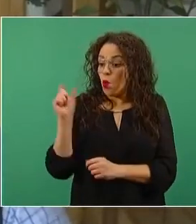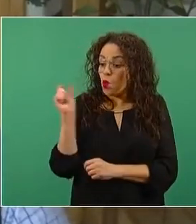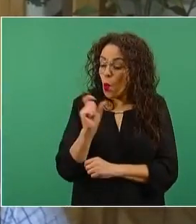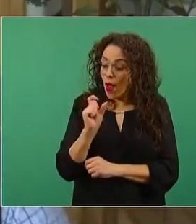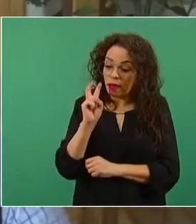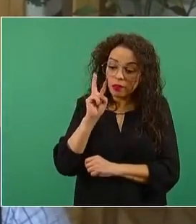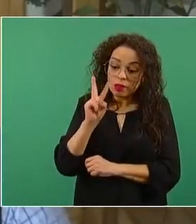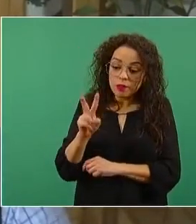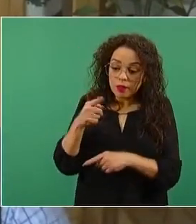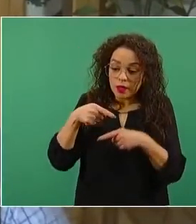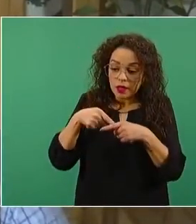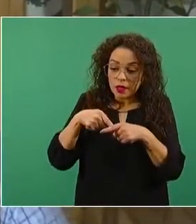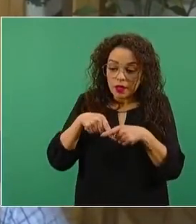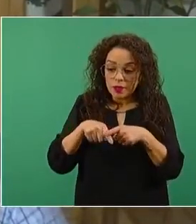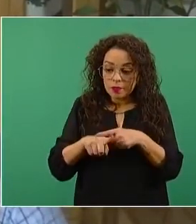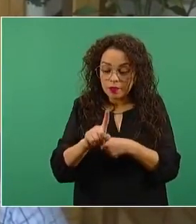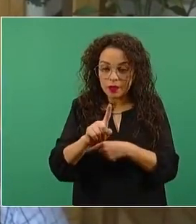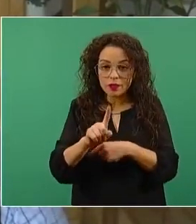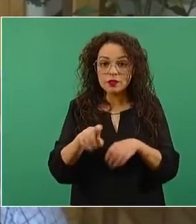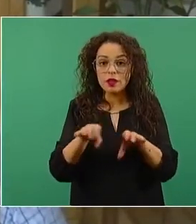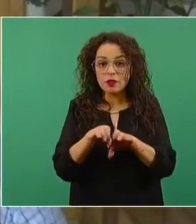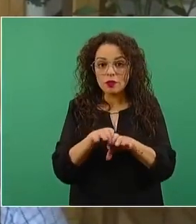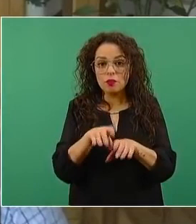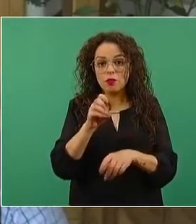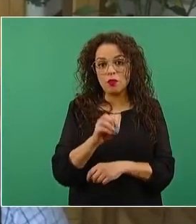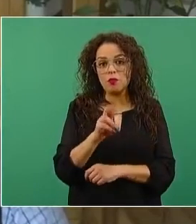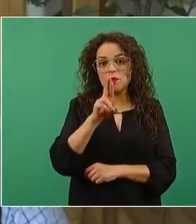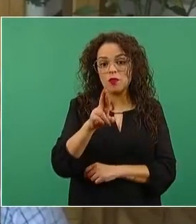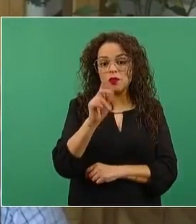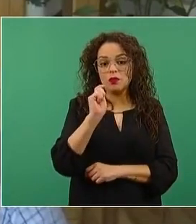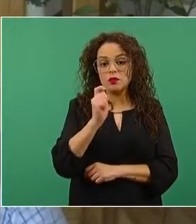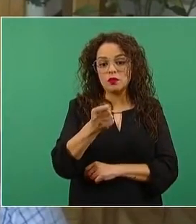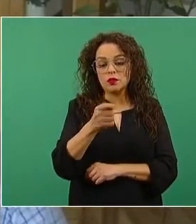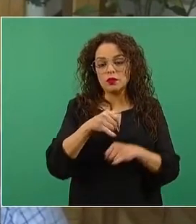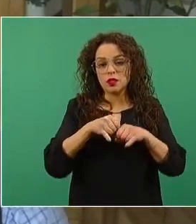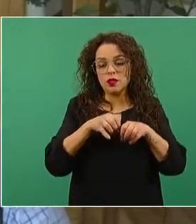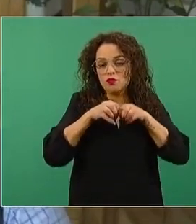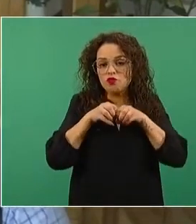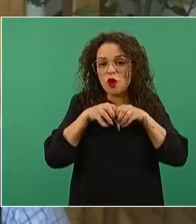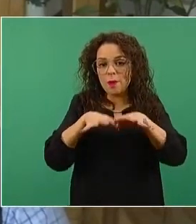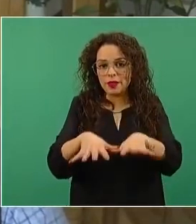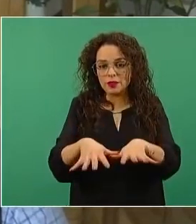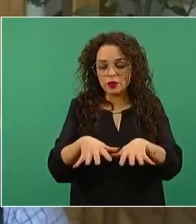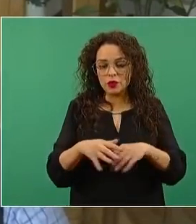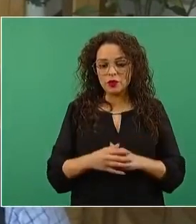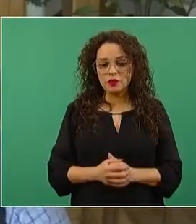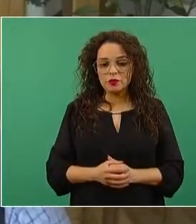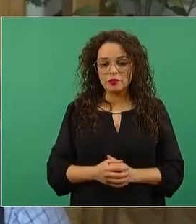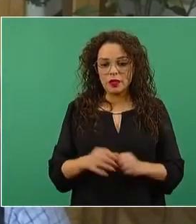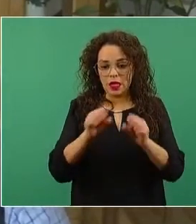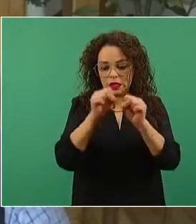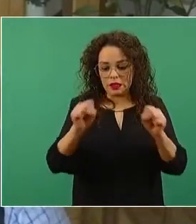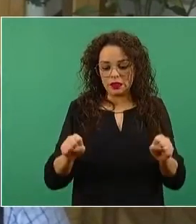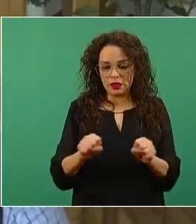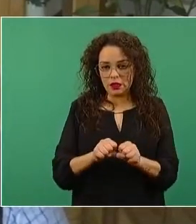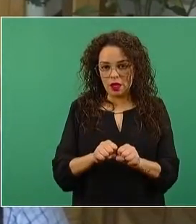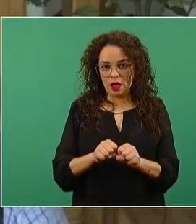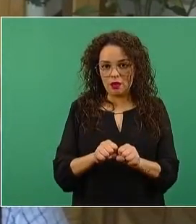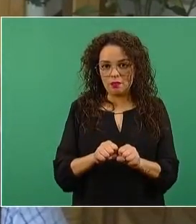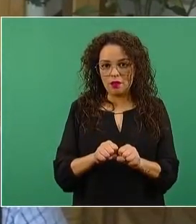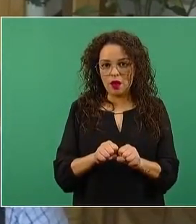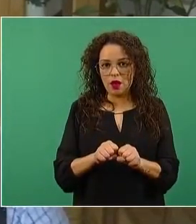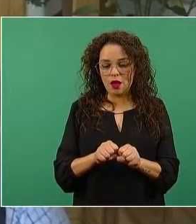decir, es una clasificación que parte de la integración de la información que el Sistema Nacional